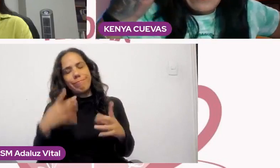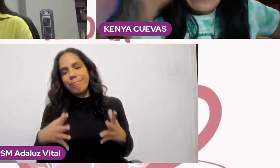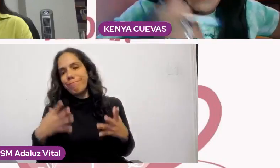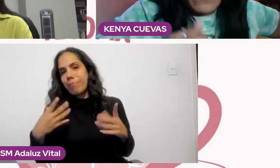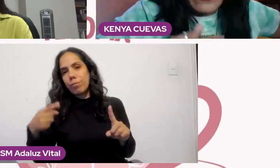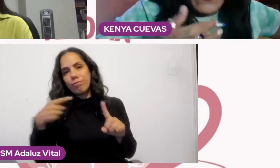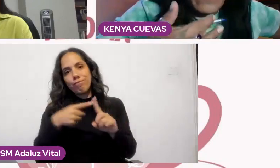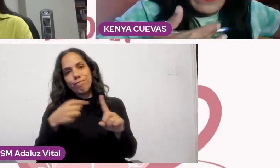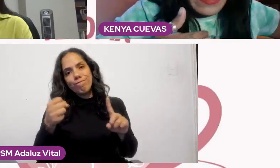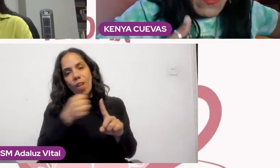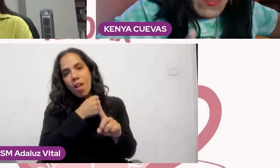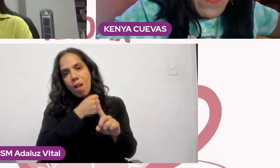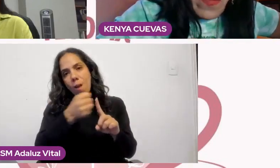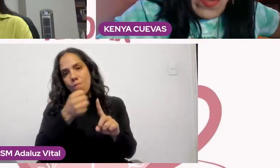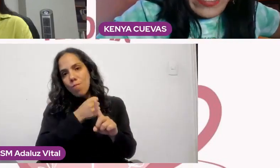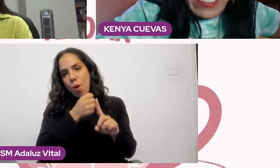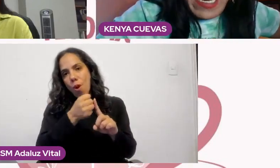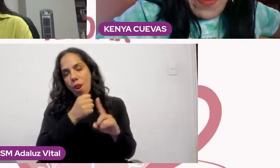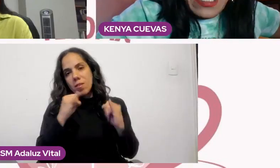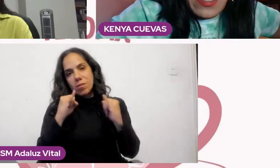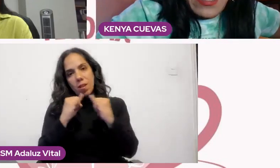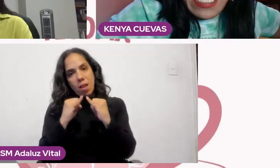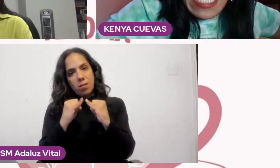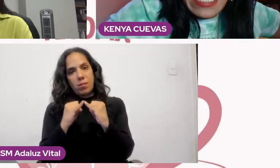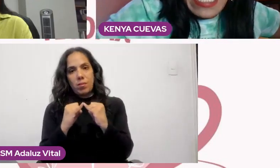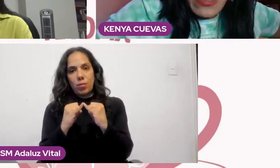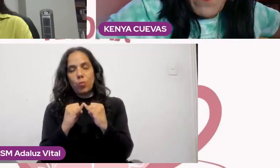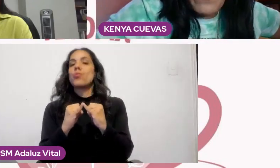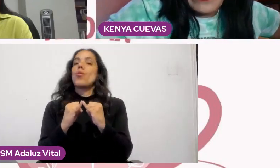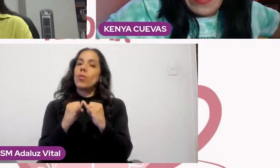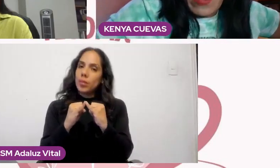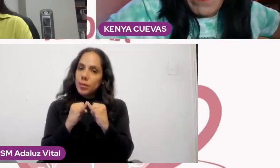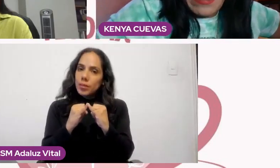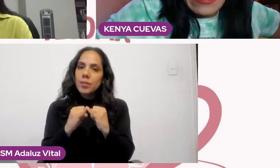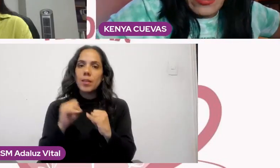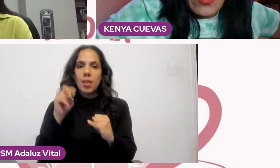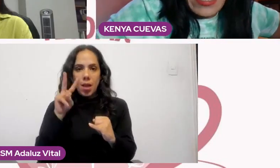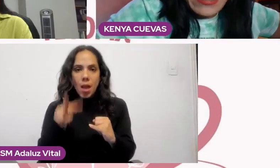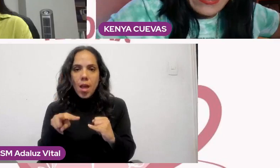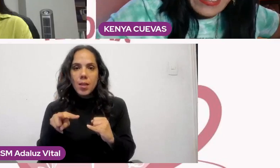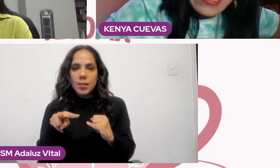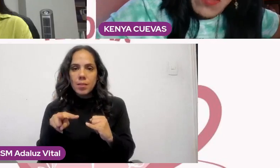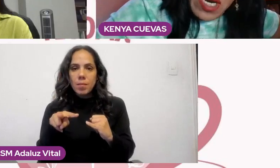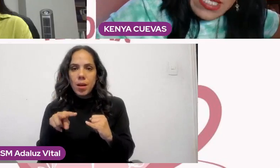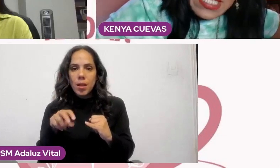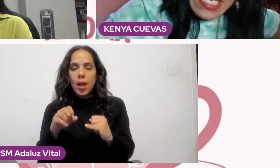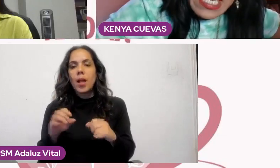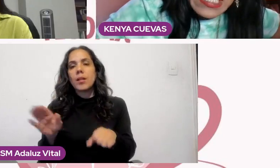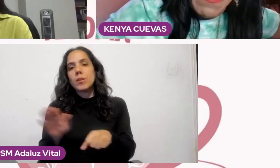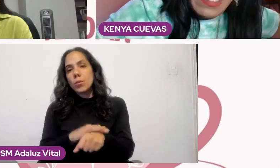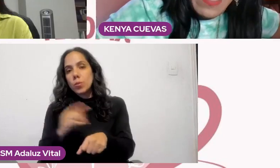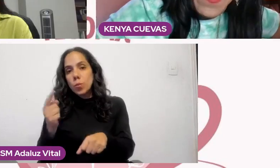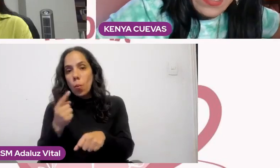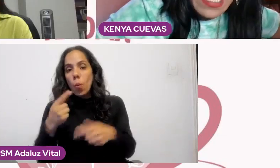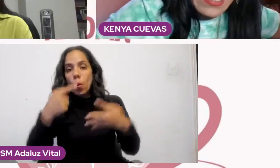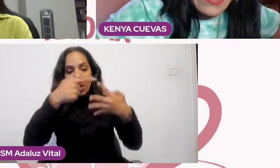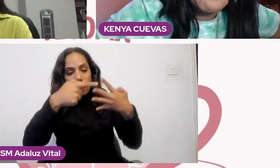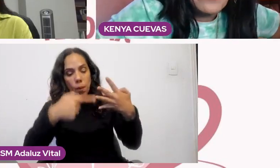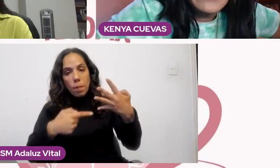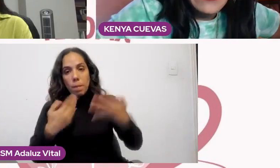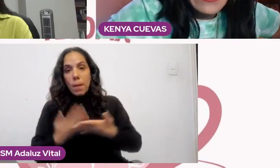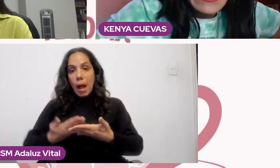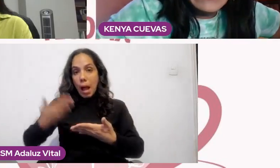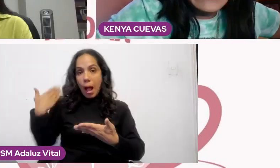que cuando me hicieron una propuesta de reparación integral del daño por la recomendación gracias a las violencias que recibí en la